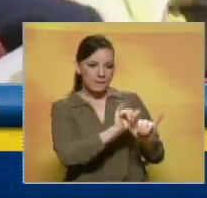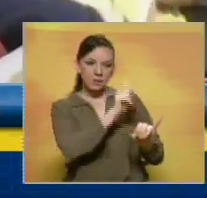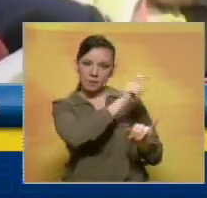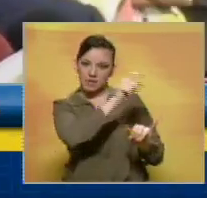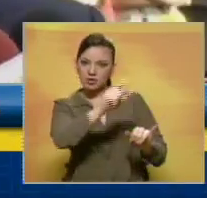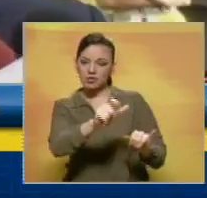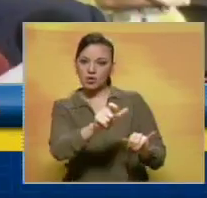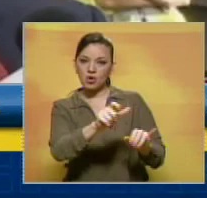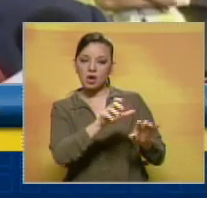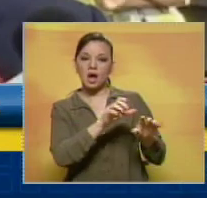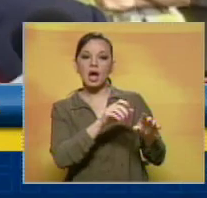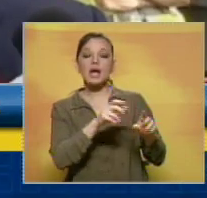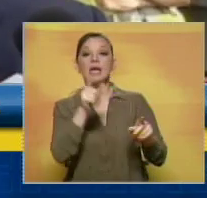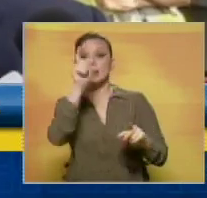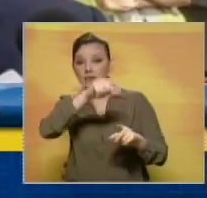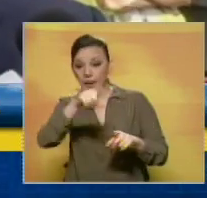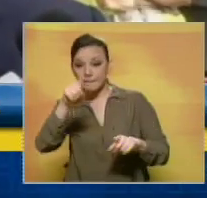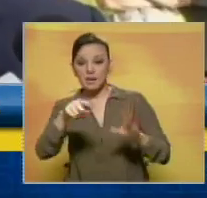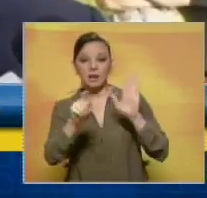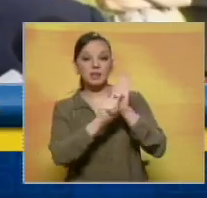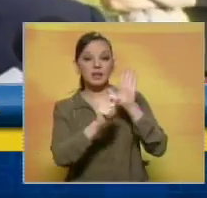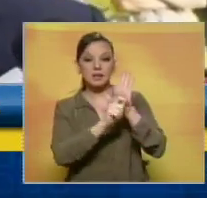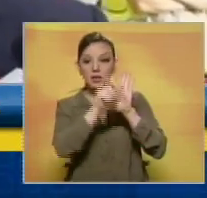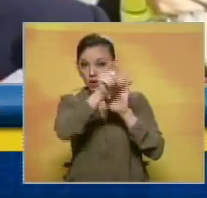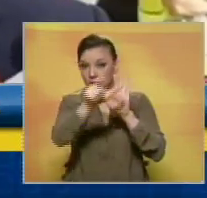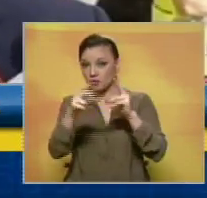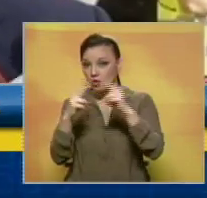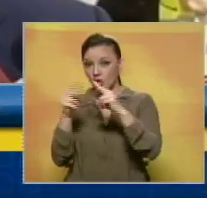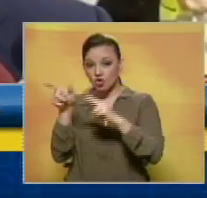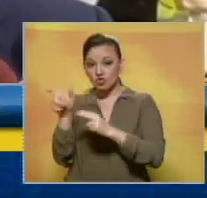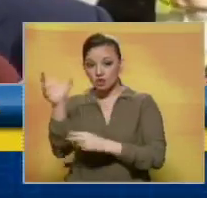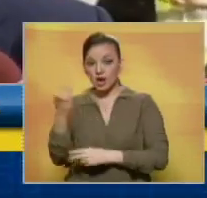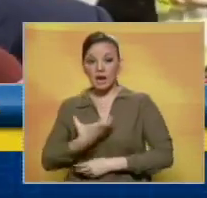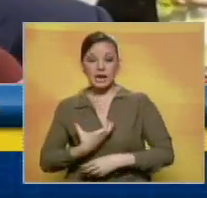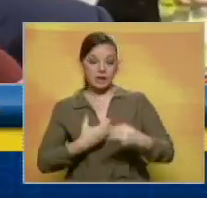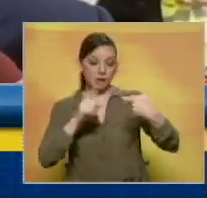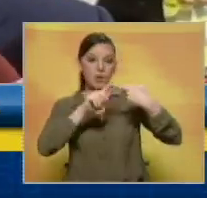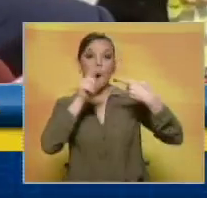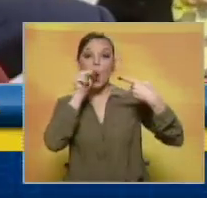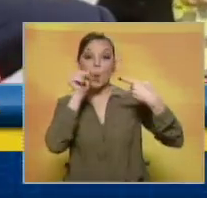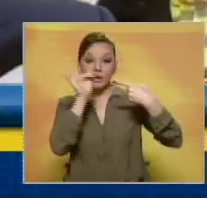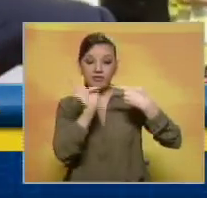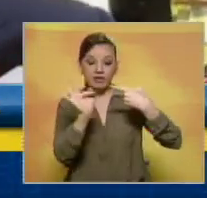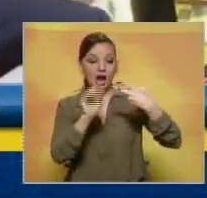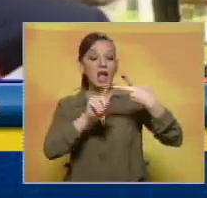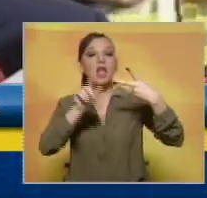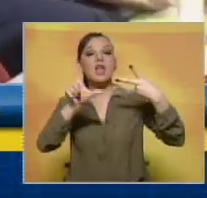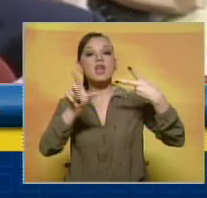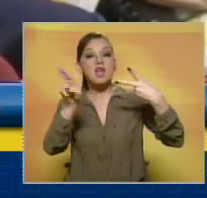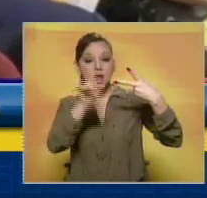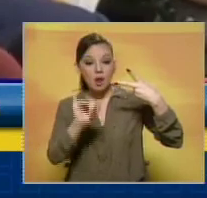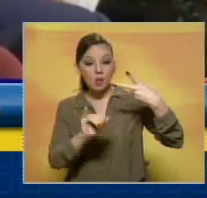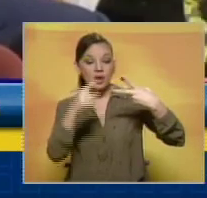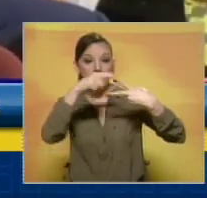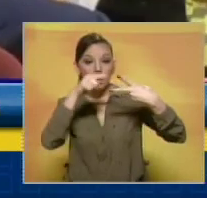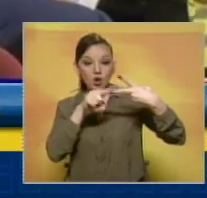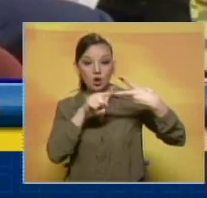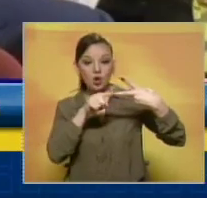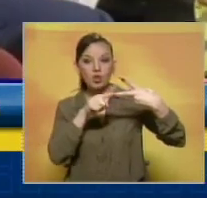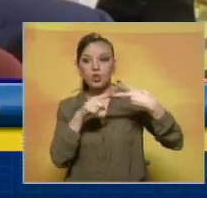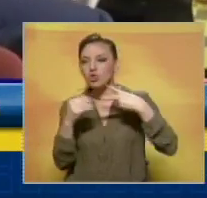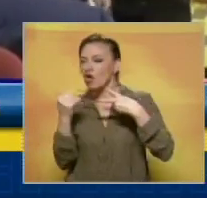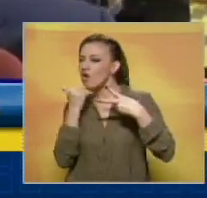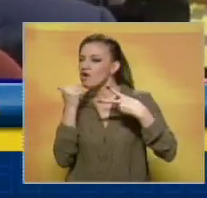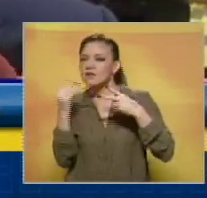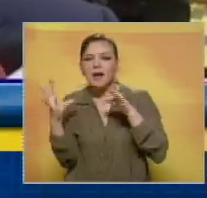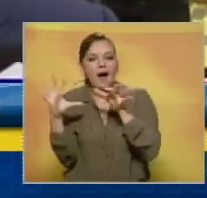involucrados y de los testigos y de quienes conocían al alcalde, Fran Rodríguez Jiménez y Luis Jesús Velázquez Marval eran personas muy allegadas,